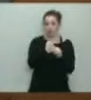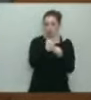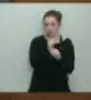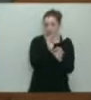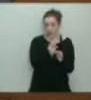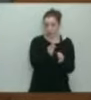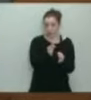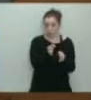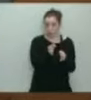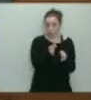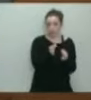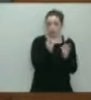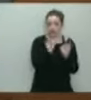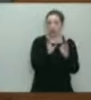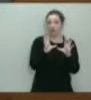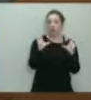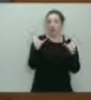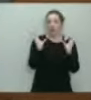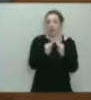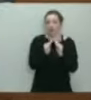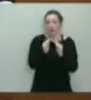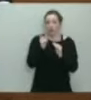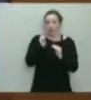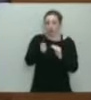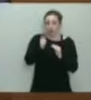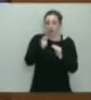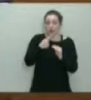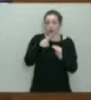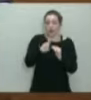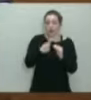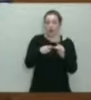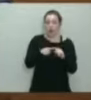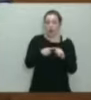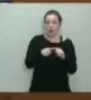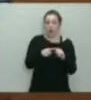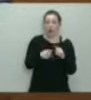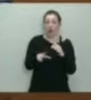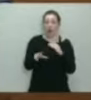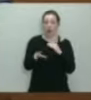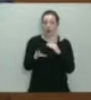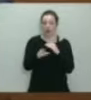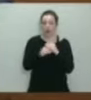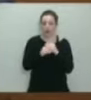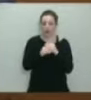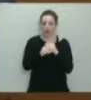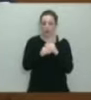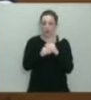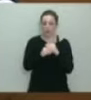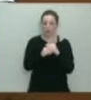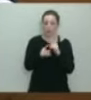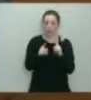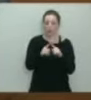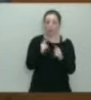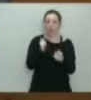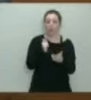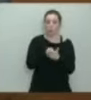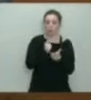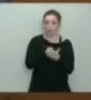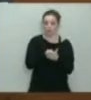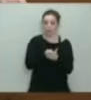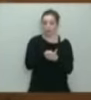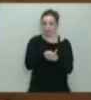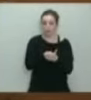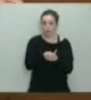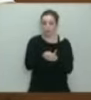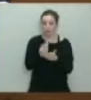como resultado, este dictamen dispone en su disposición adicional segunda que las exenciones de pago de saneamiento concedidas